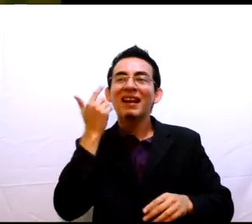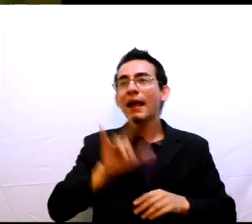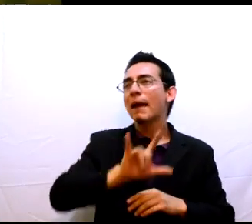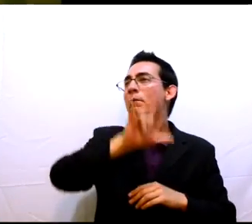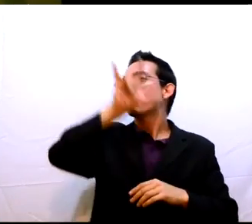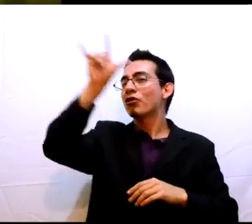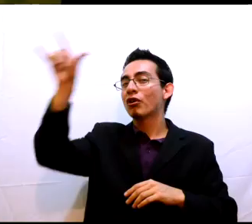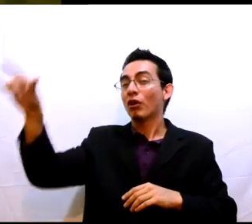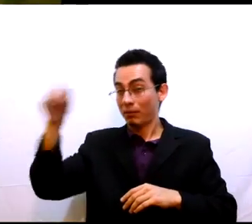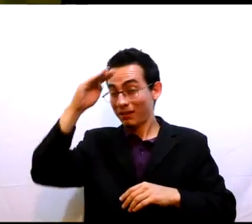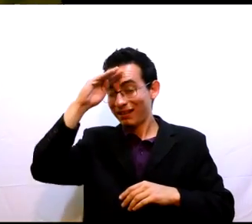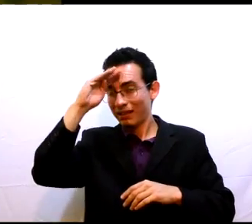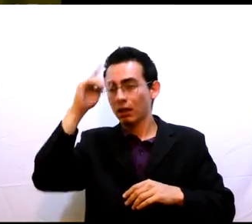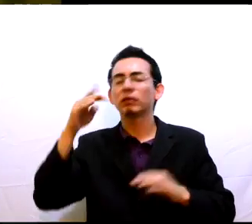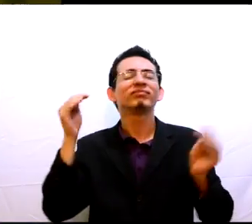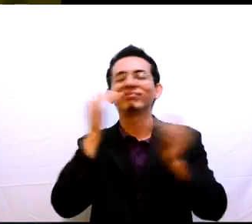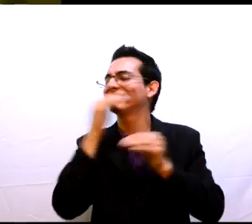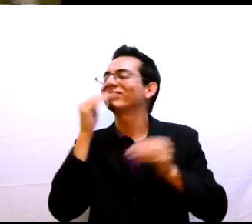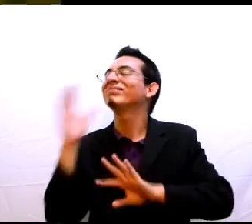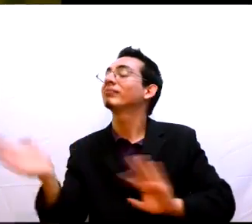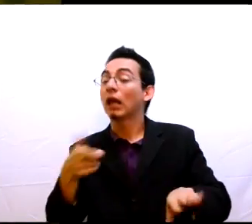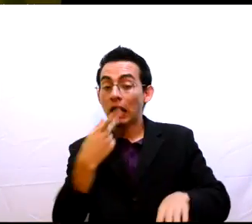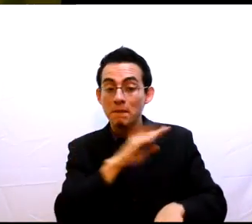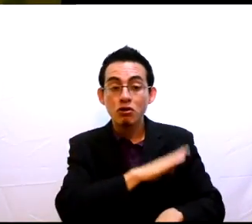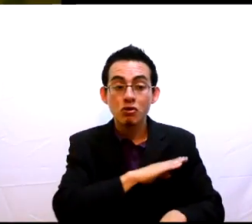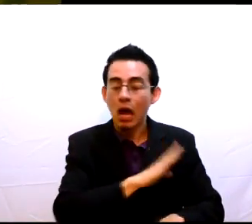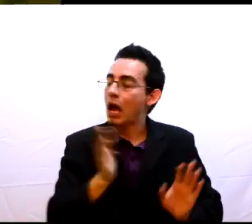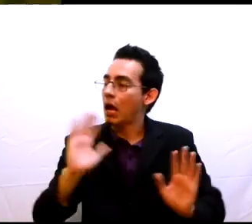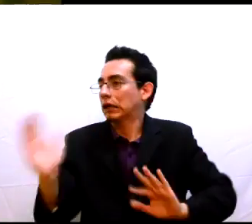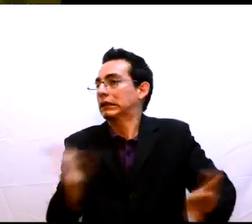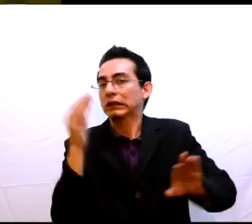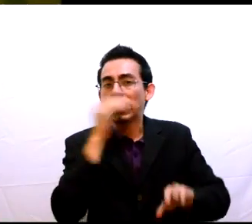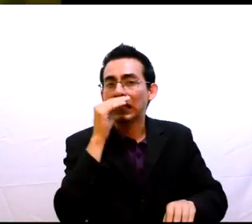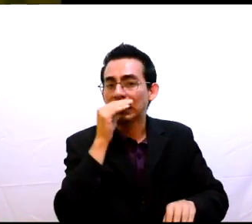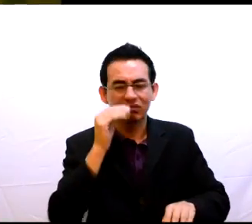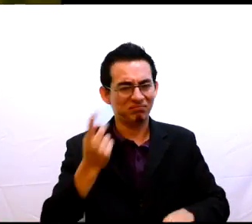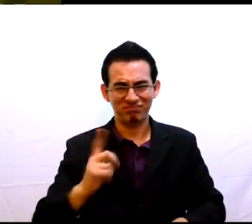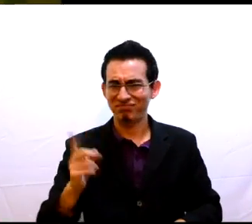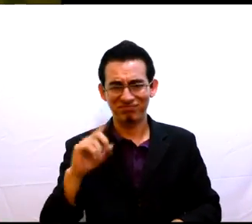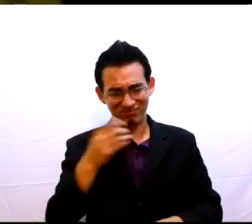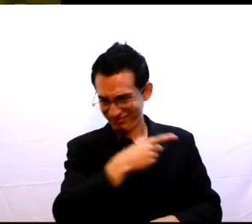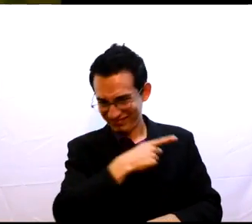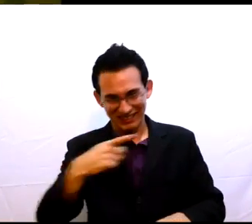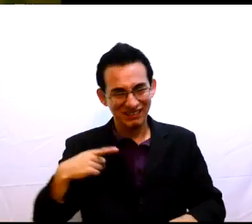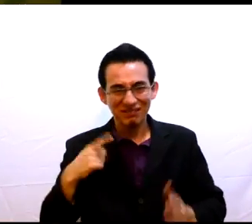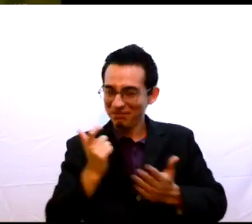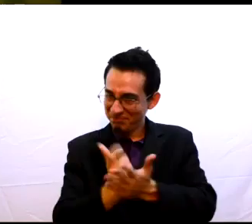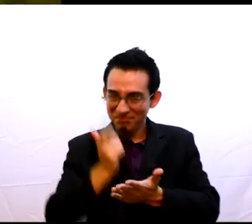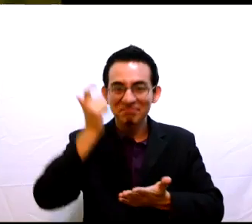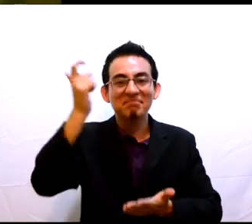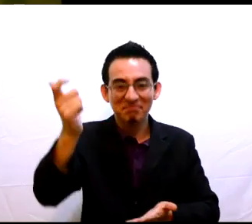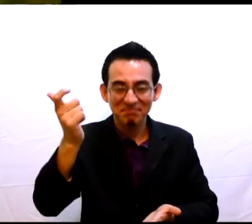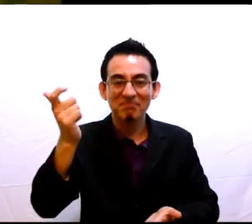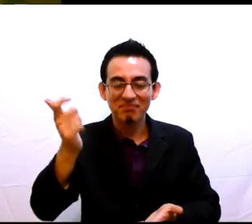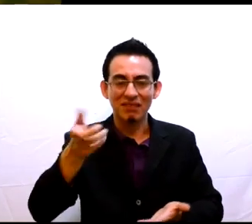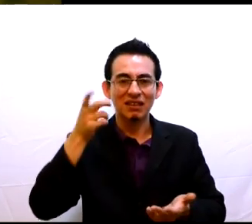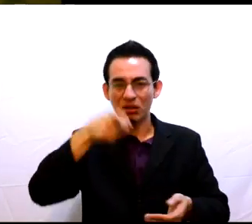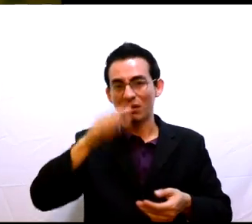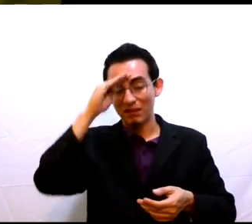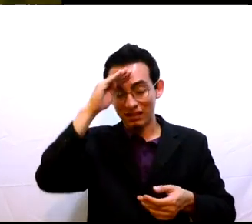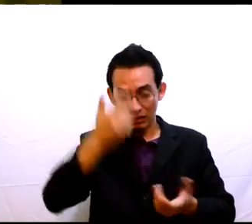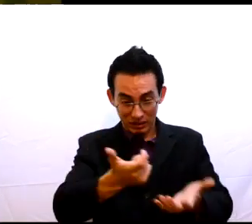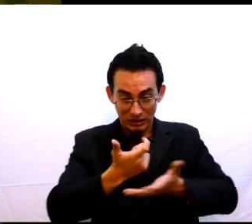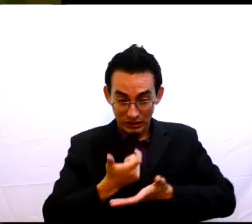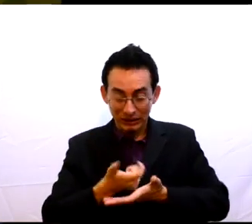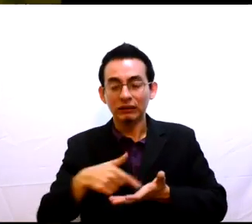no regalan las rentas de las casas cuando mi amor misionero entonces tú tú tienes dios te bendice y te